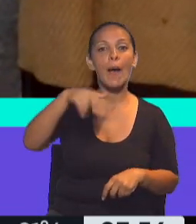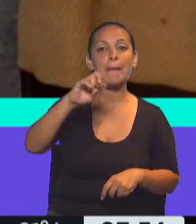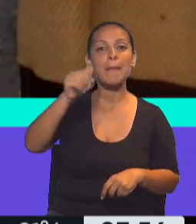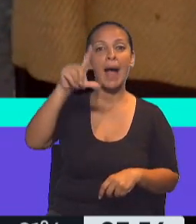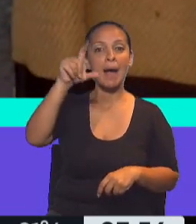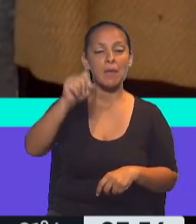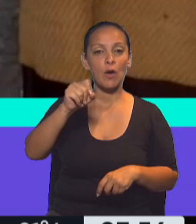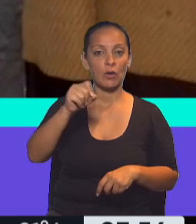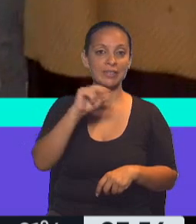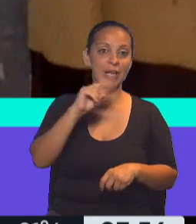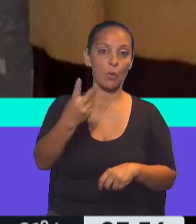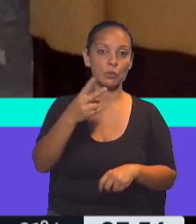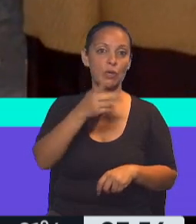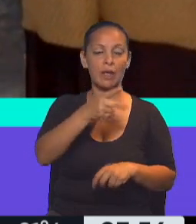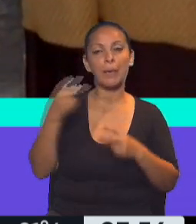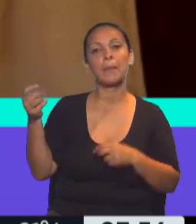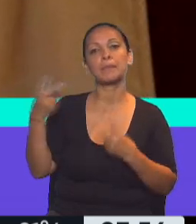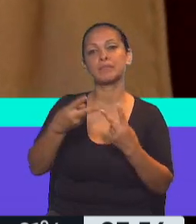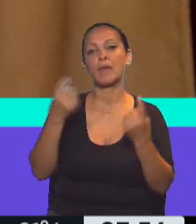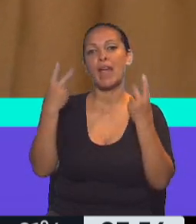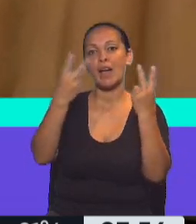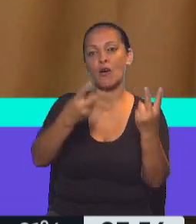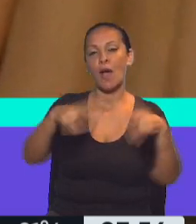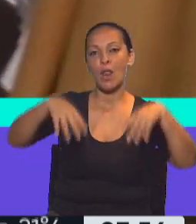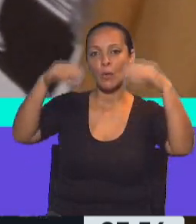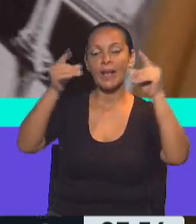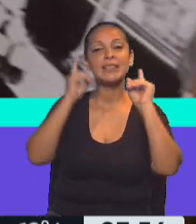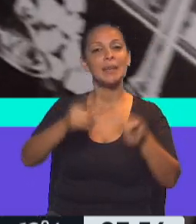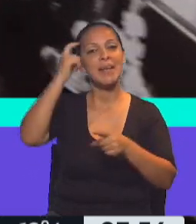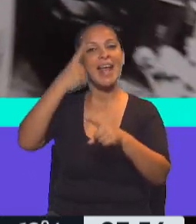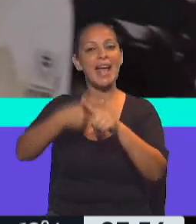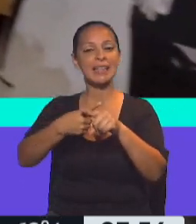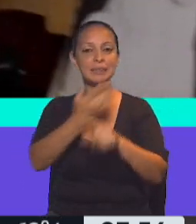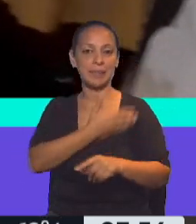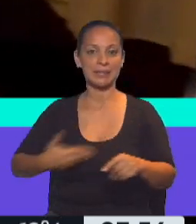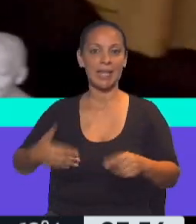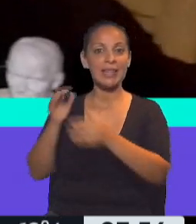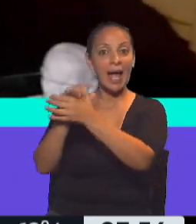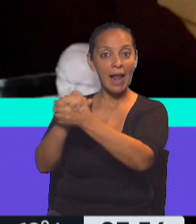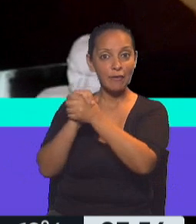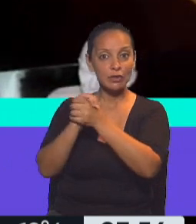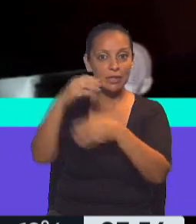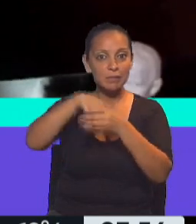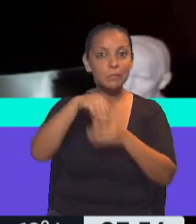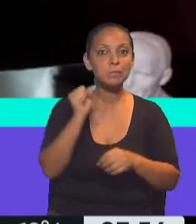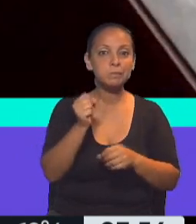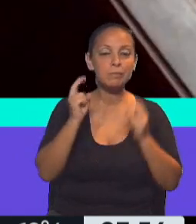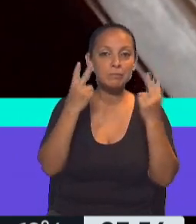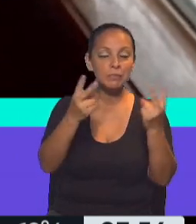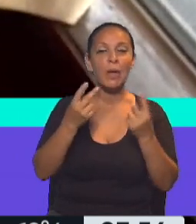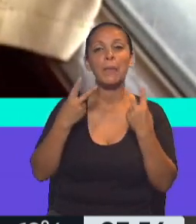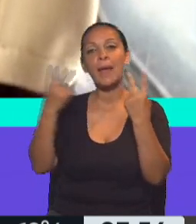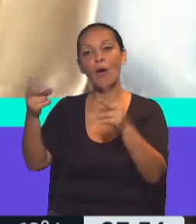la ciudad de Luján en su visita a la República Argentina y el expresidente Raúl Alfonsín, que viajó al sur de nuestro país en